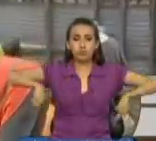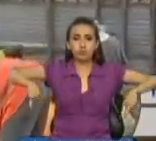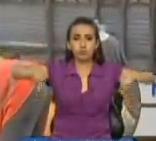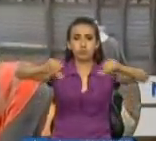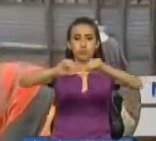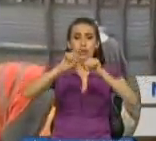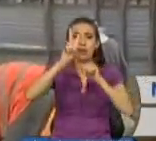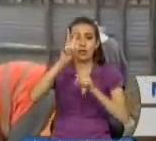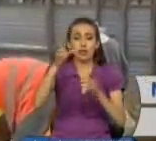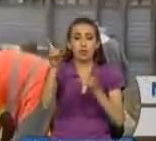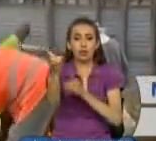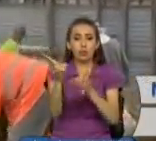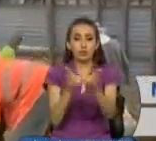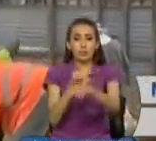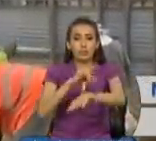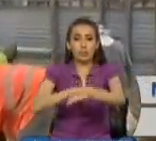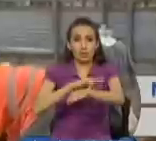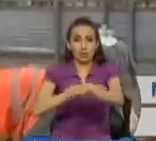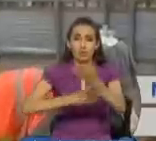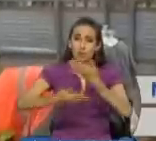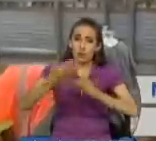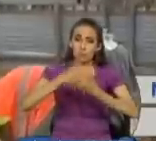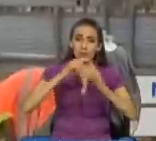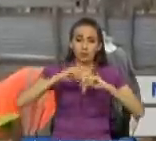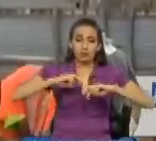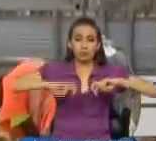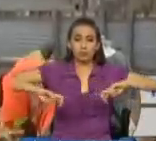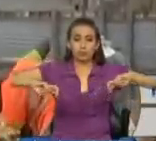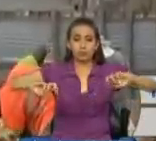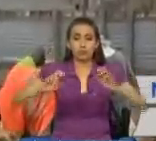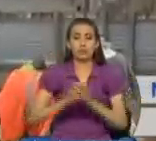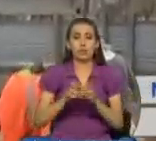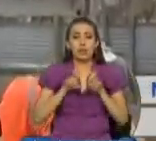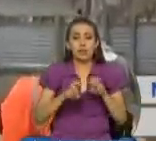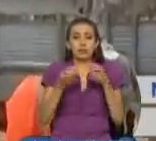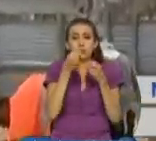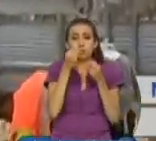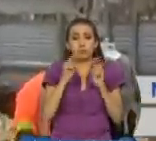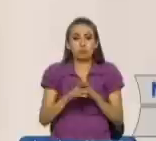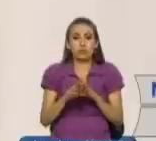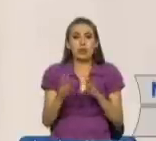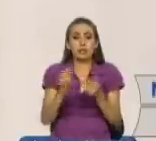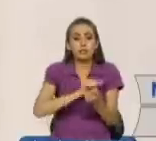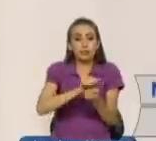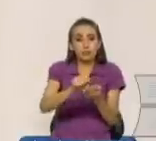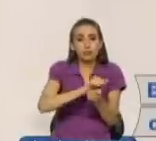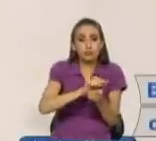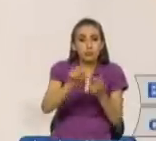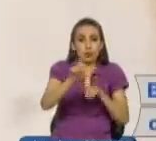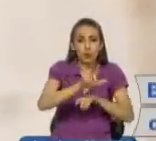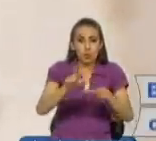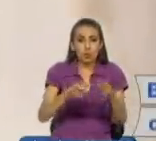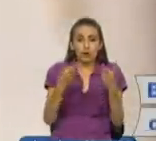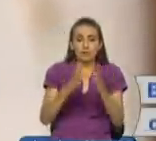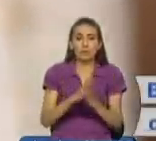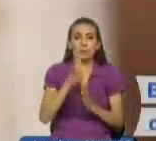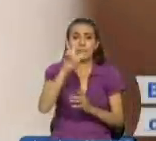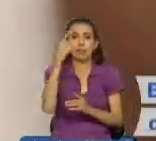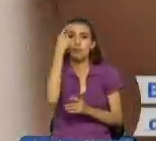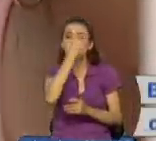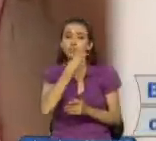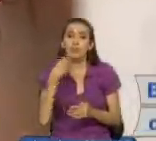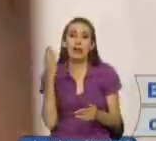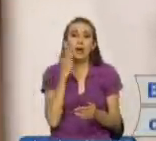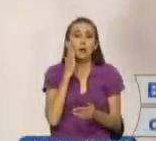dos dormitorios un baño que comparte sala cocina y comedor y un patio de lavandería el rostro de estas tres madres se